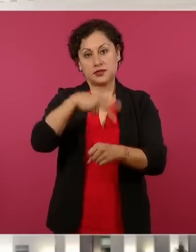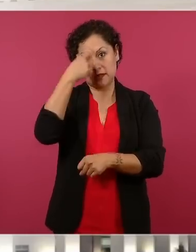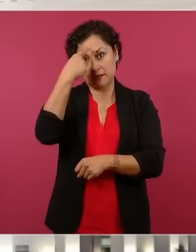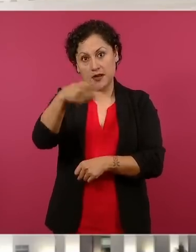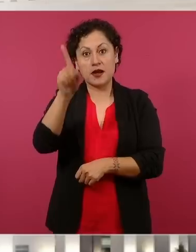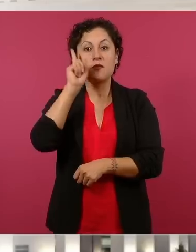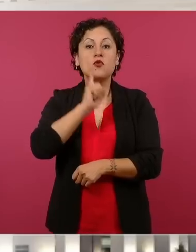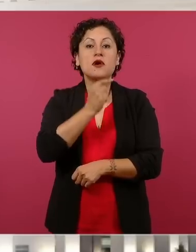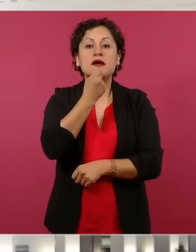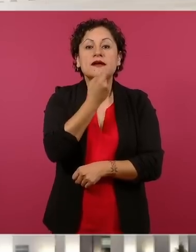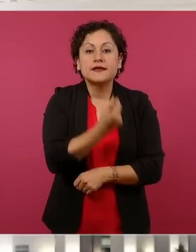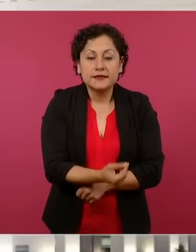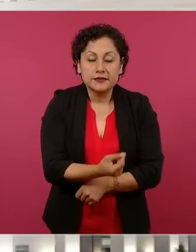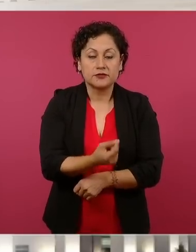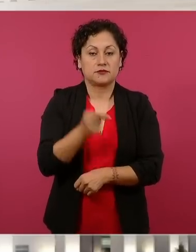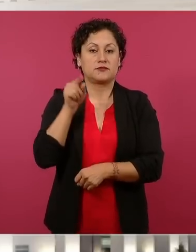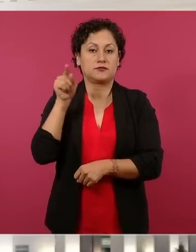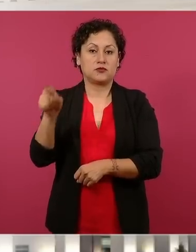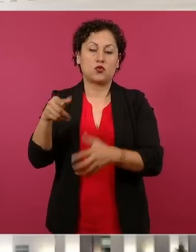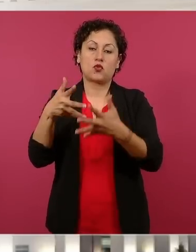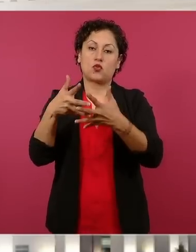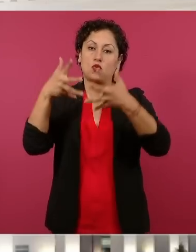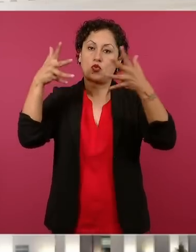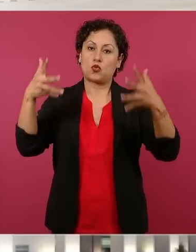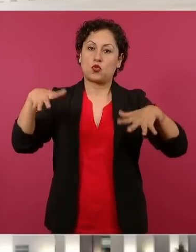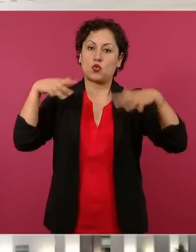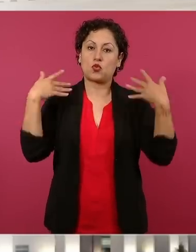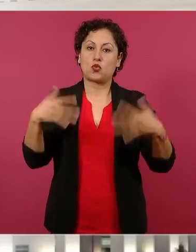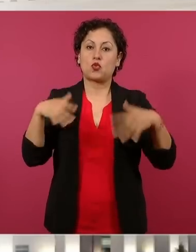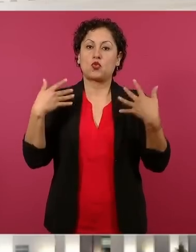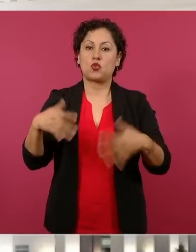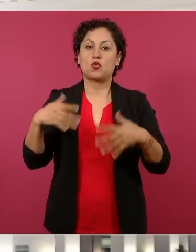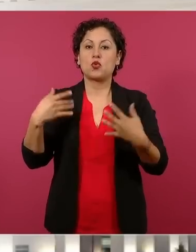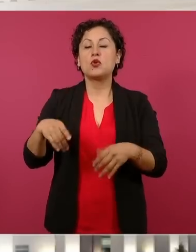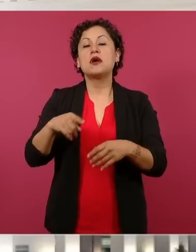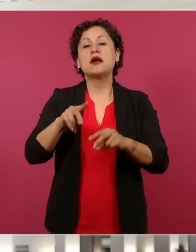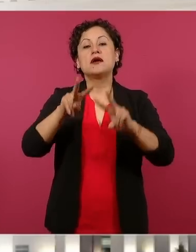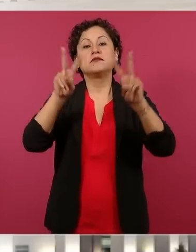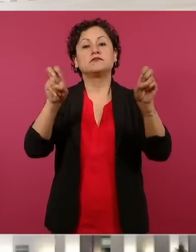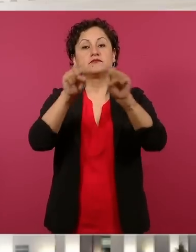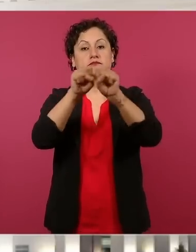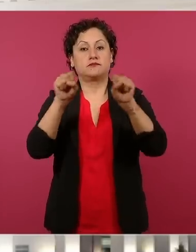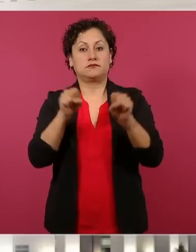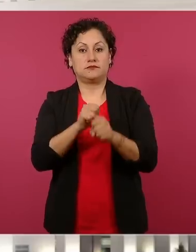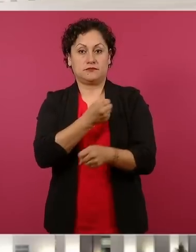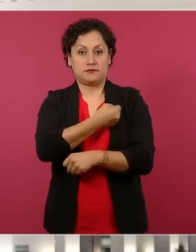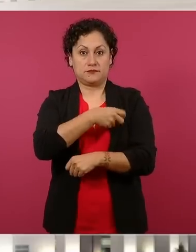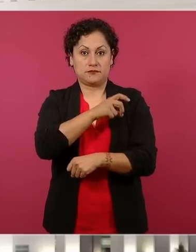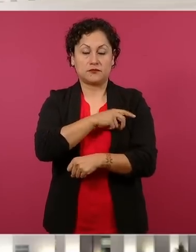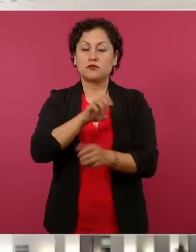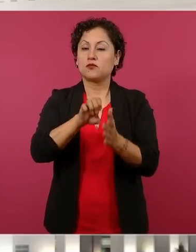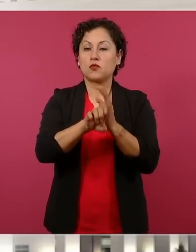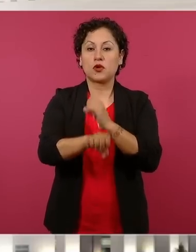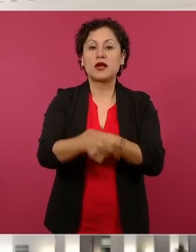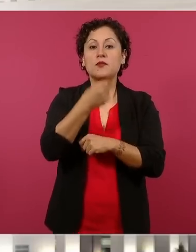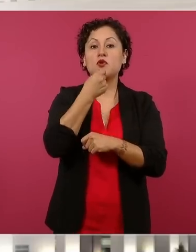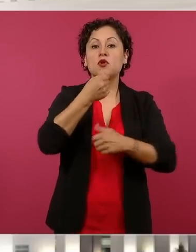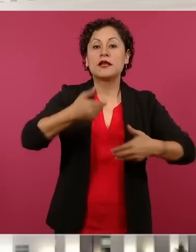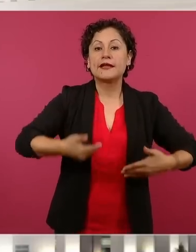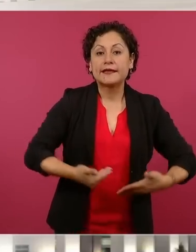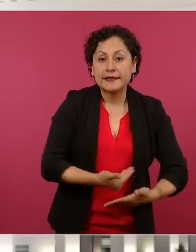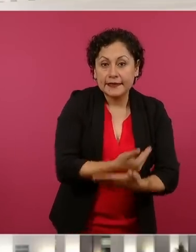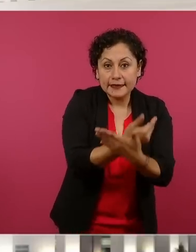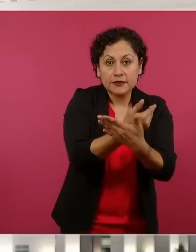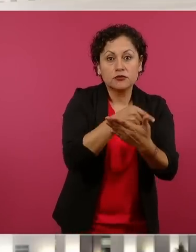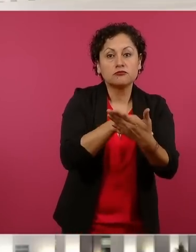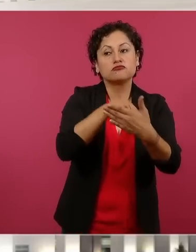para la atención de estas dos poblaciones prioritarias para los sistemas de salud, los recién nacidos, los niños y las